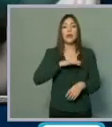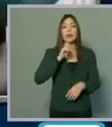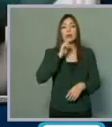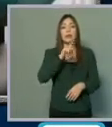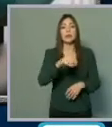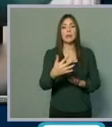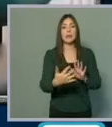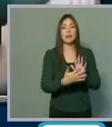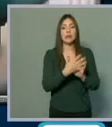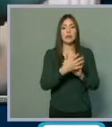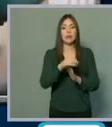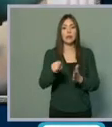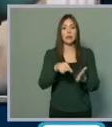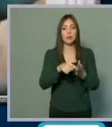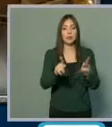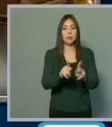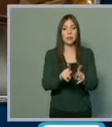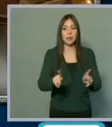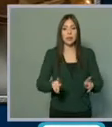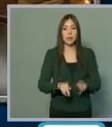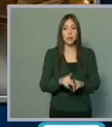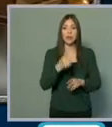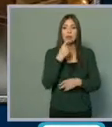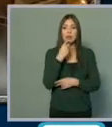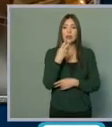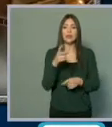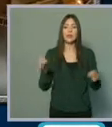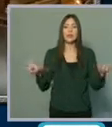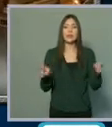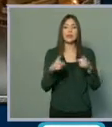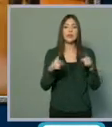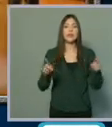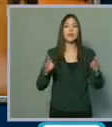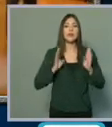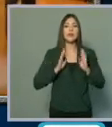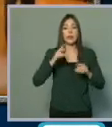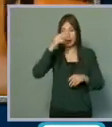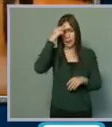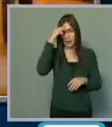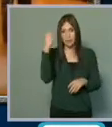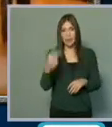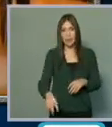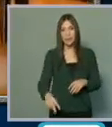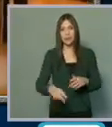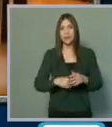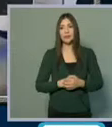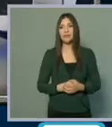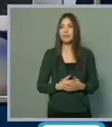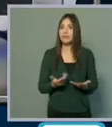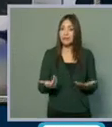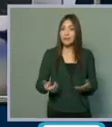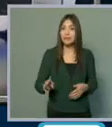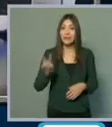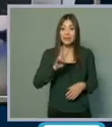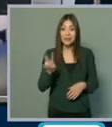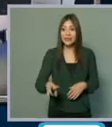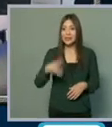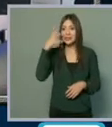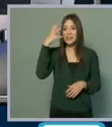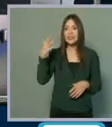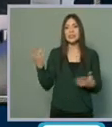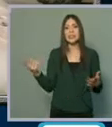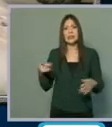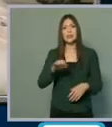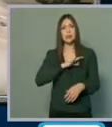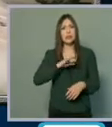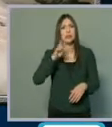participación en esta Plaza Roja fue la Orquesta Militar de México. ¡Ay, es en Sí, serio! no. Pueden